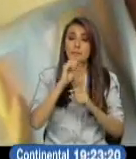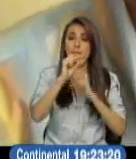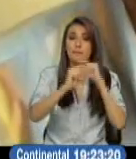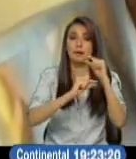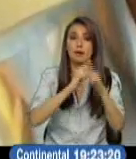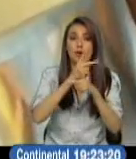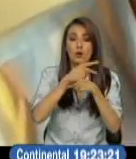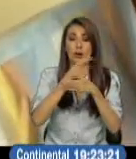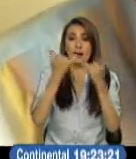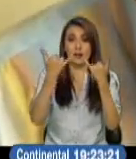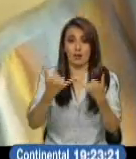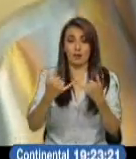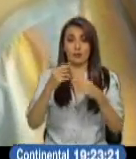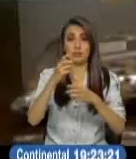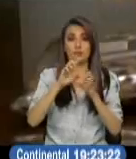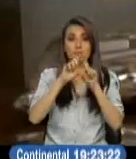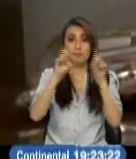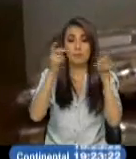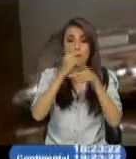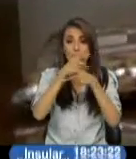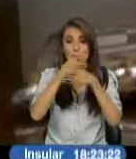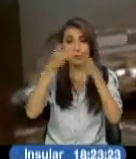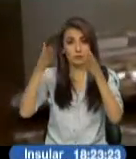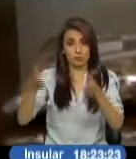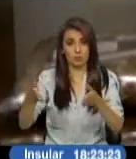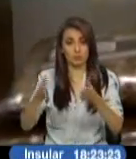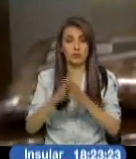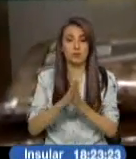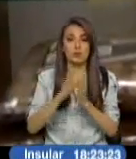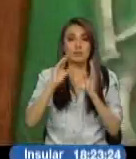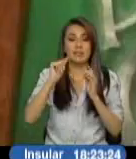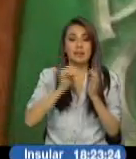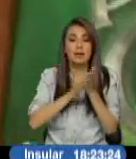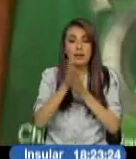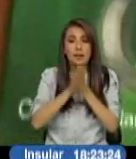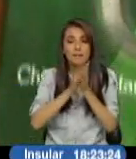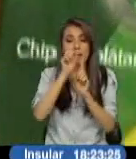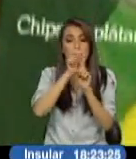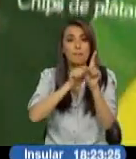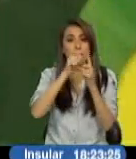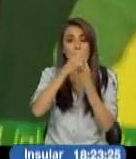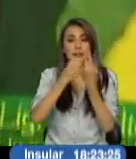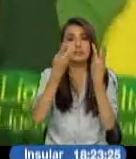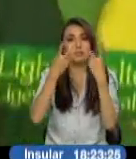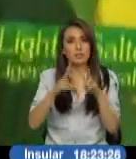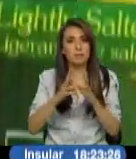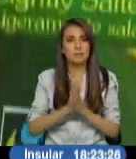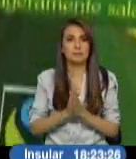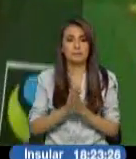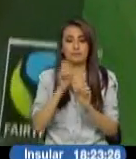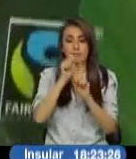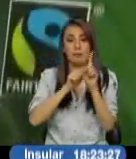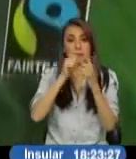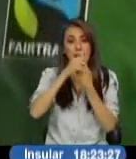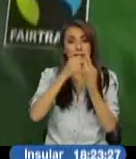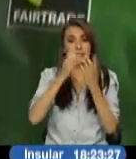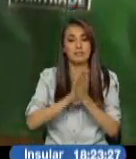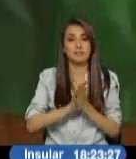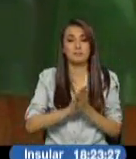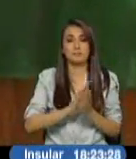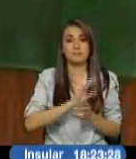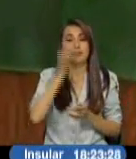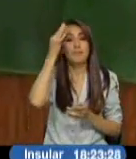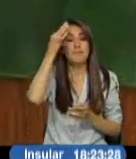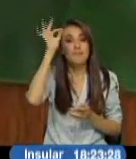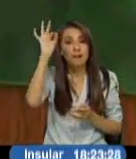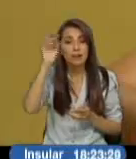ello que hoy productores de APOSAE exportan además de cacao, café y plátano. Plátano, Bélgica,